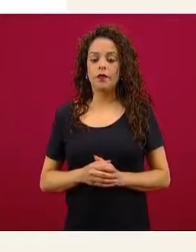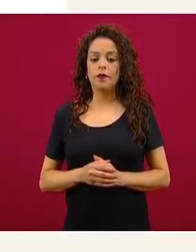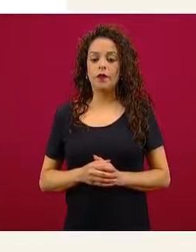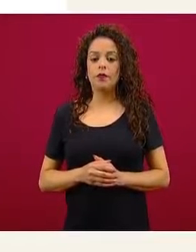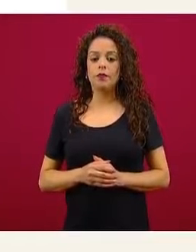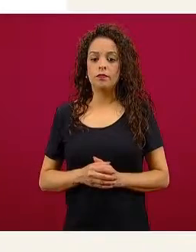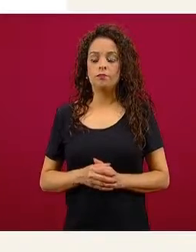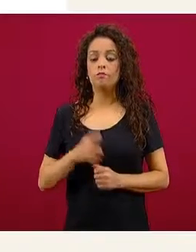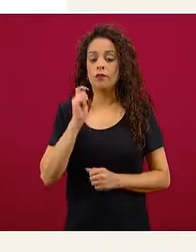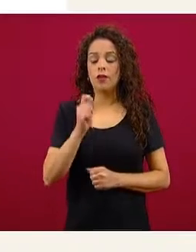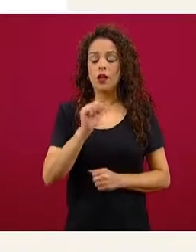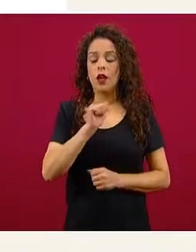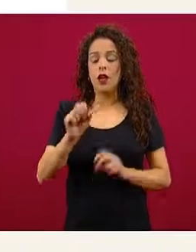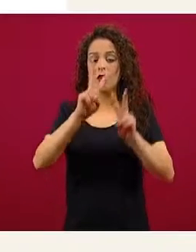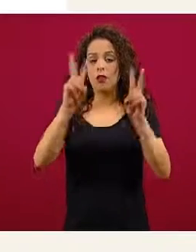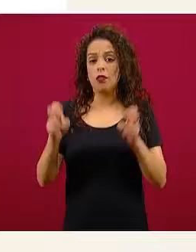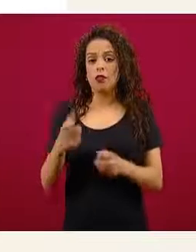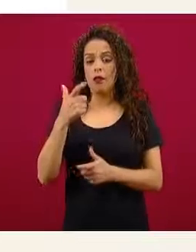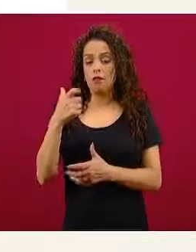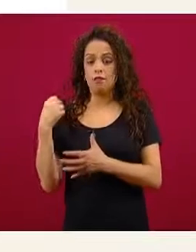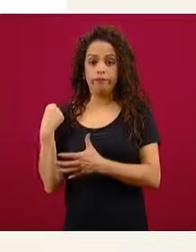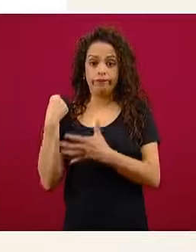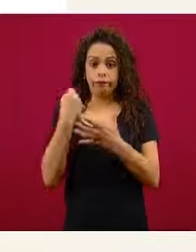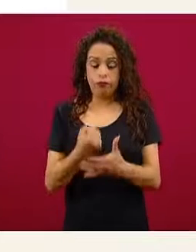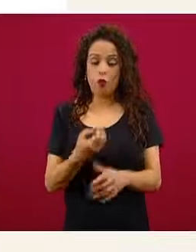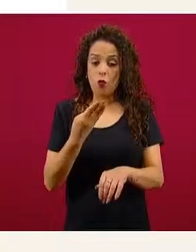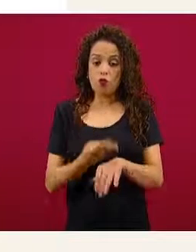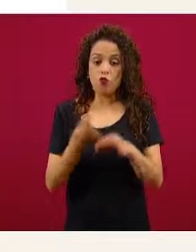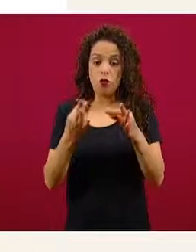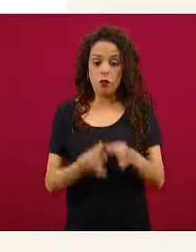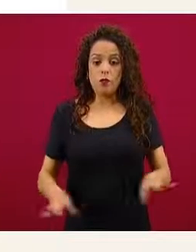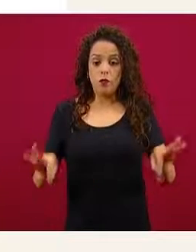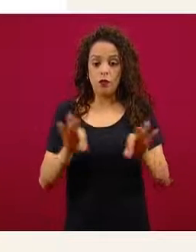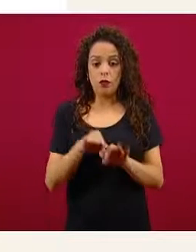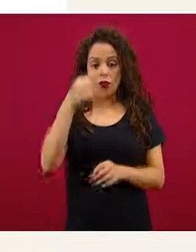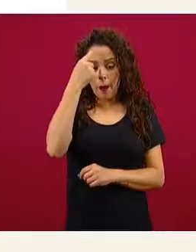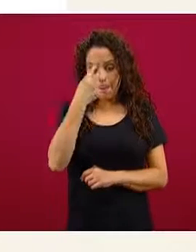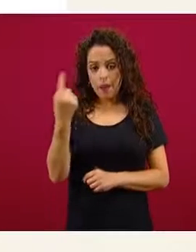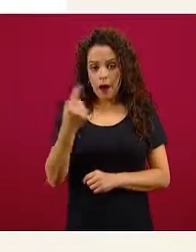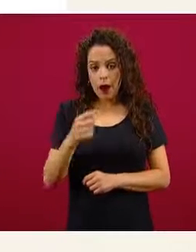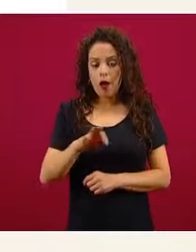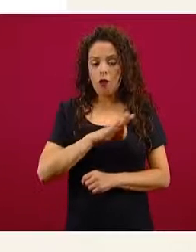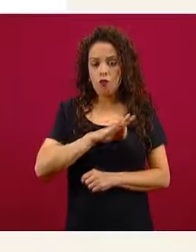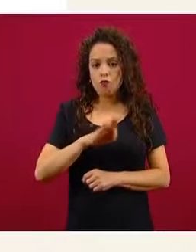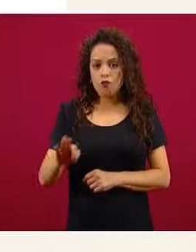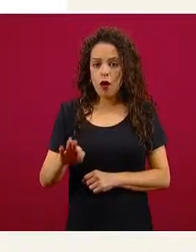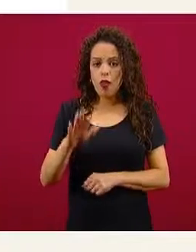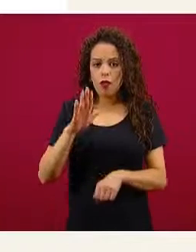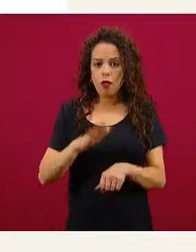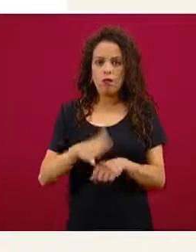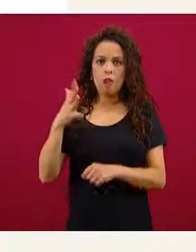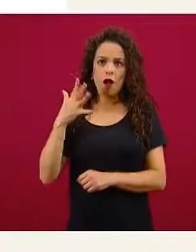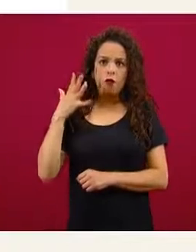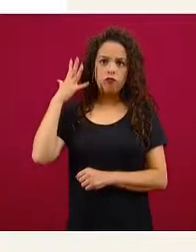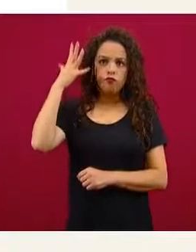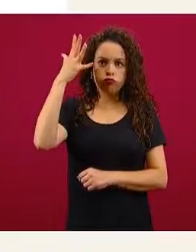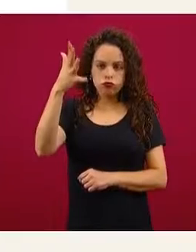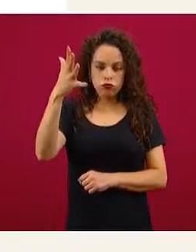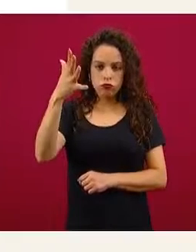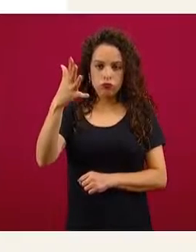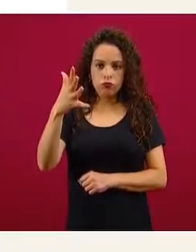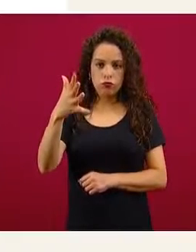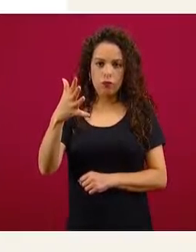de la inversión es importante para generar activos de largo plazo, que a diferencia del consumo